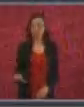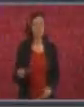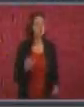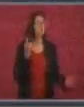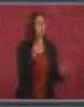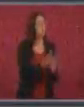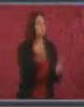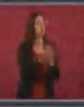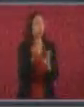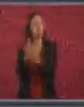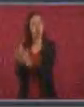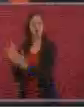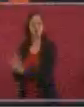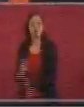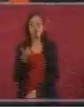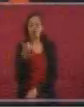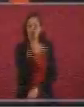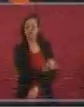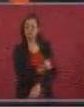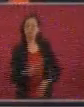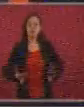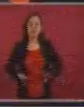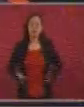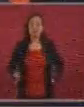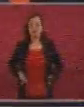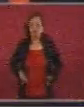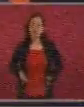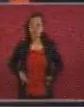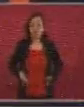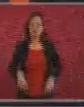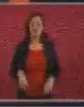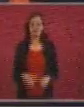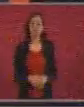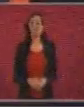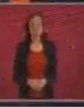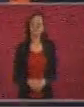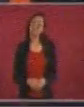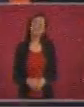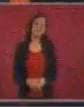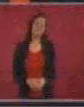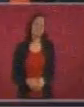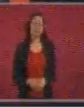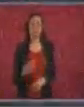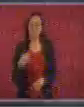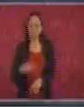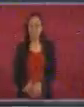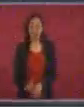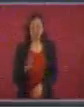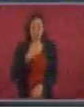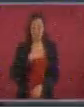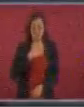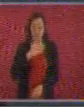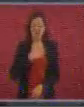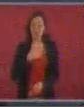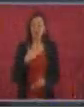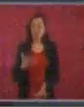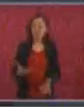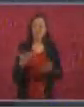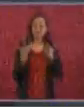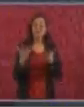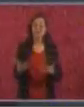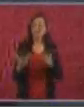nada. Entonces, esa es ese es el antecedente que nos dice qué haces y qué dejas de